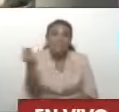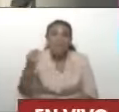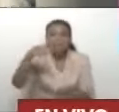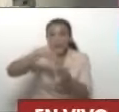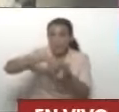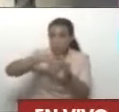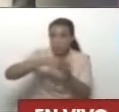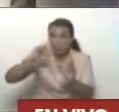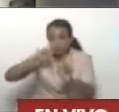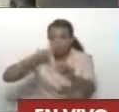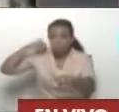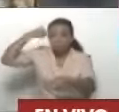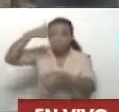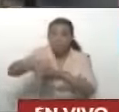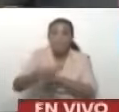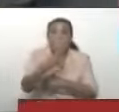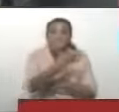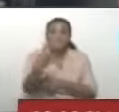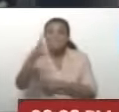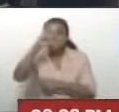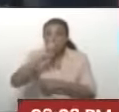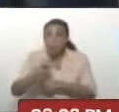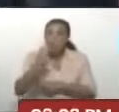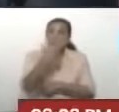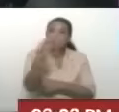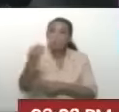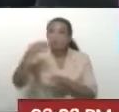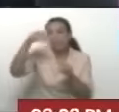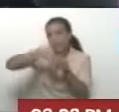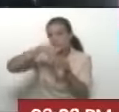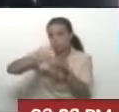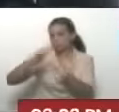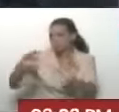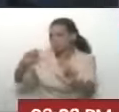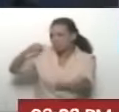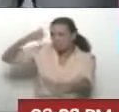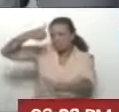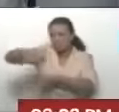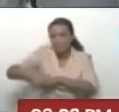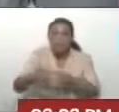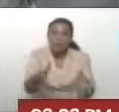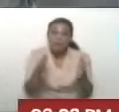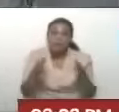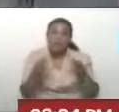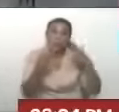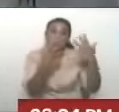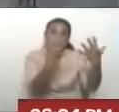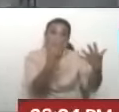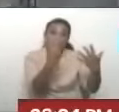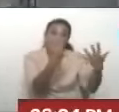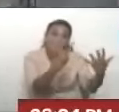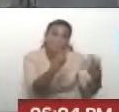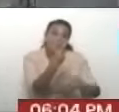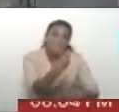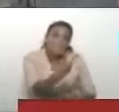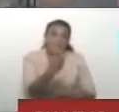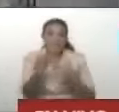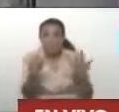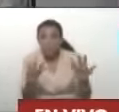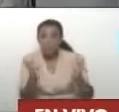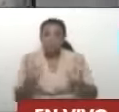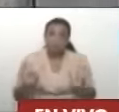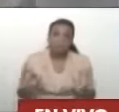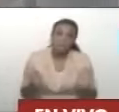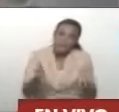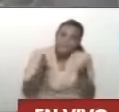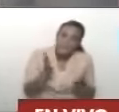elecciones. 30 elecciones. Hemos ganado 28, modestamente.